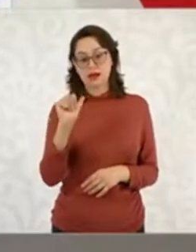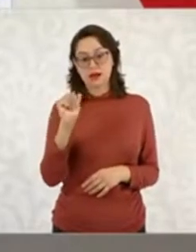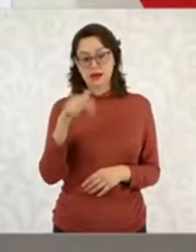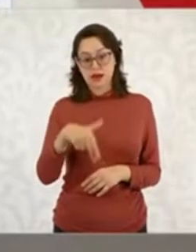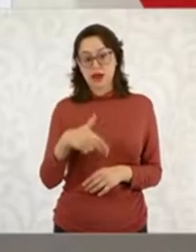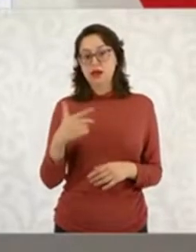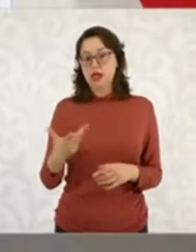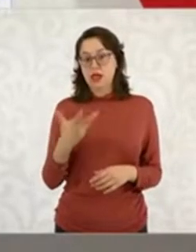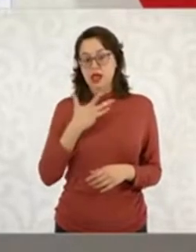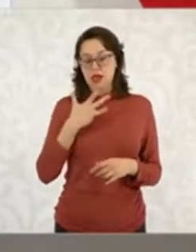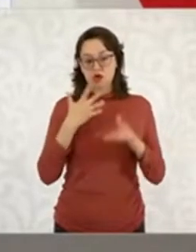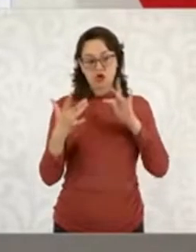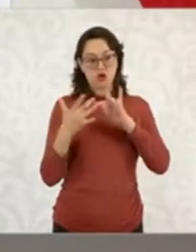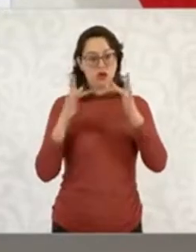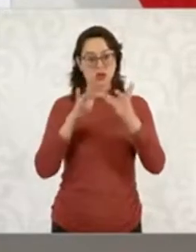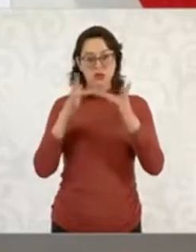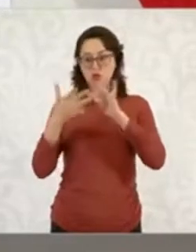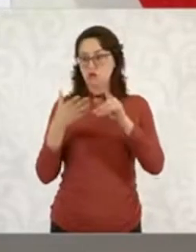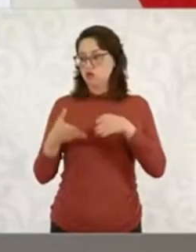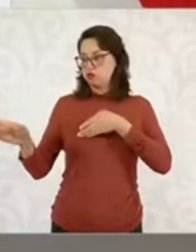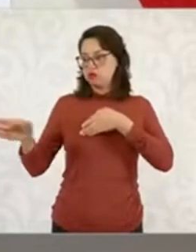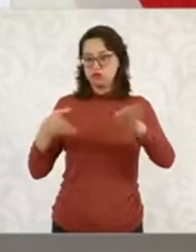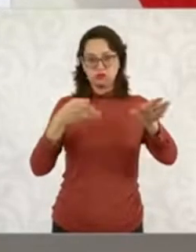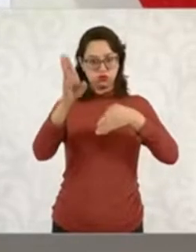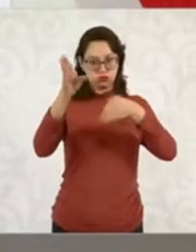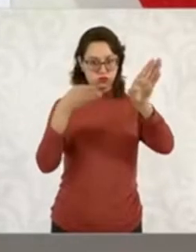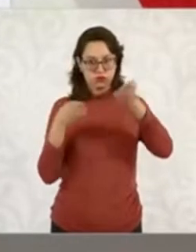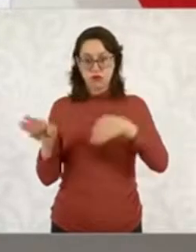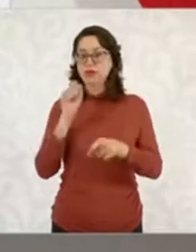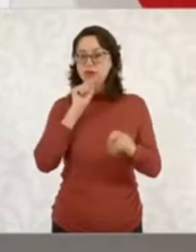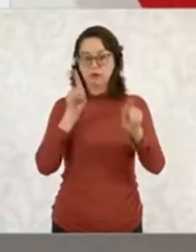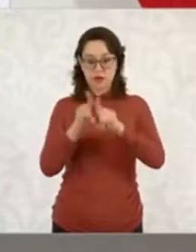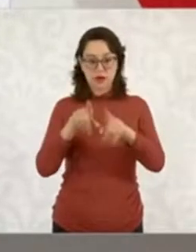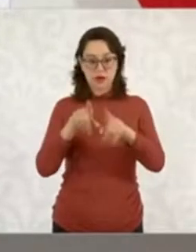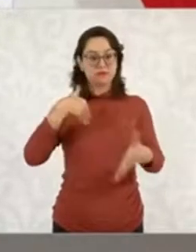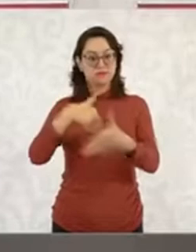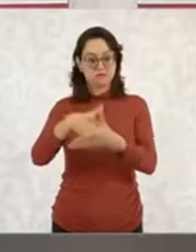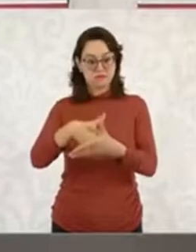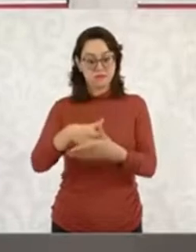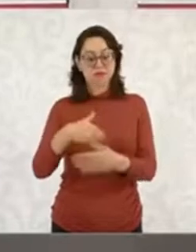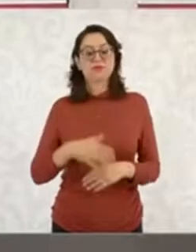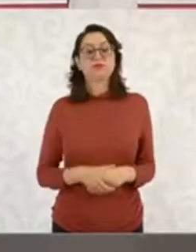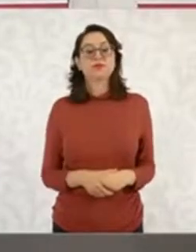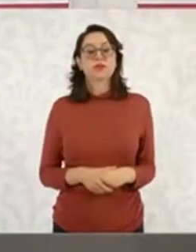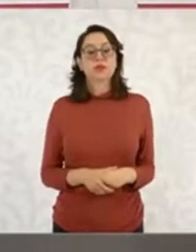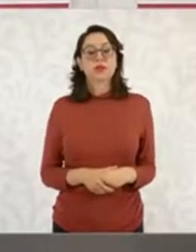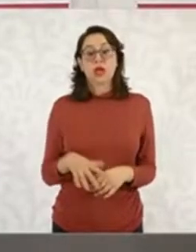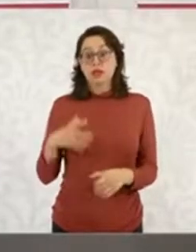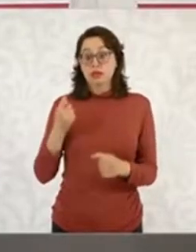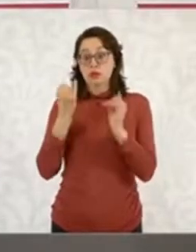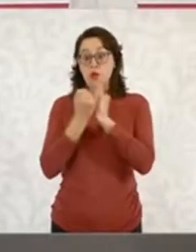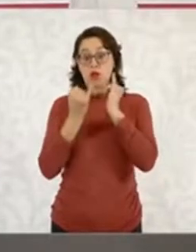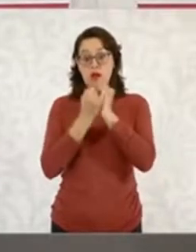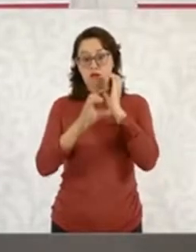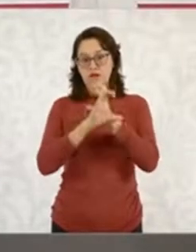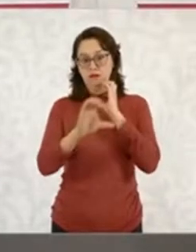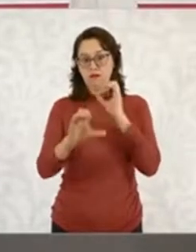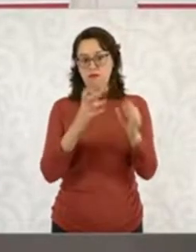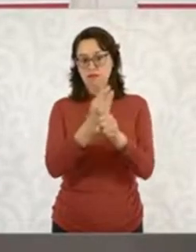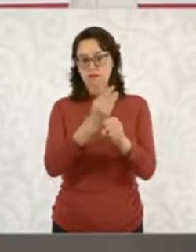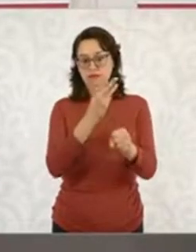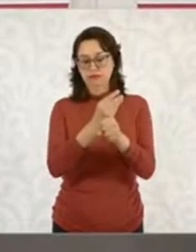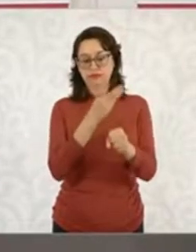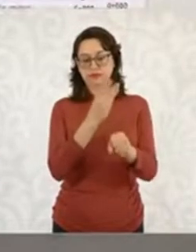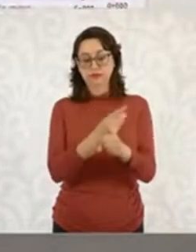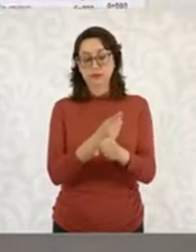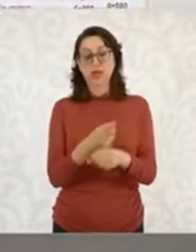muchas conexiones hacia Celaya y hacia Irapuato, son importantes, tendremos también un paradero, es una base de mantenimiento. Al norte de Salamanca,